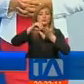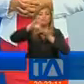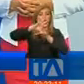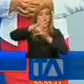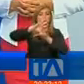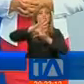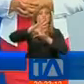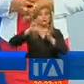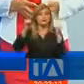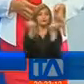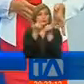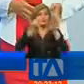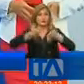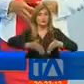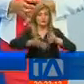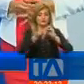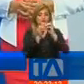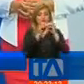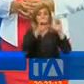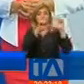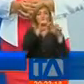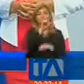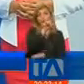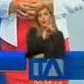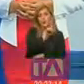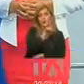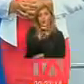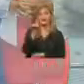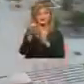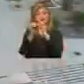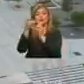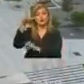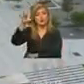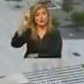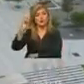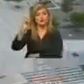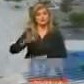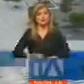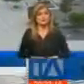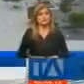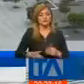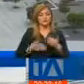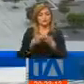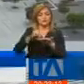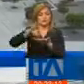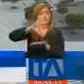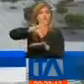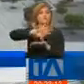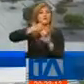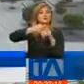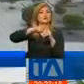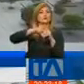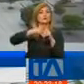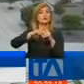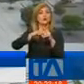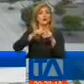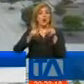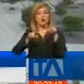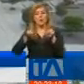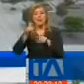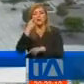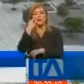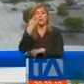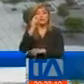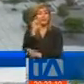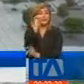Se trata de la Unión por la Esperanza y Pachacútec. La nueva Asamblea Nacional empieza a tomar forma tras